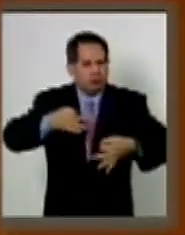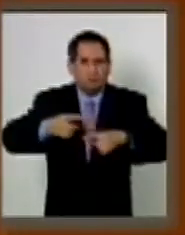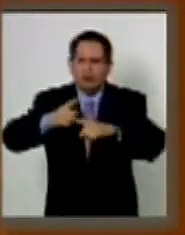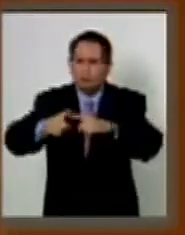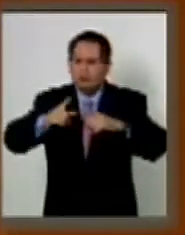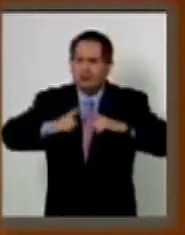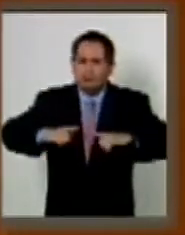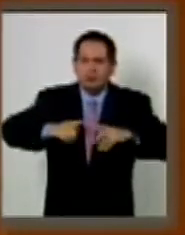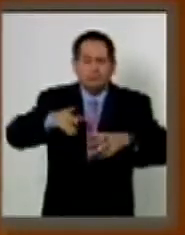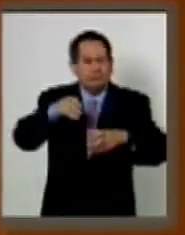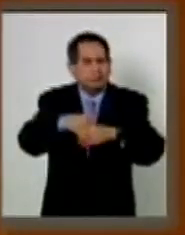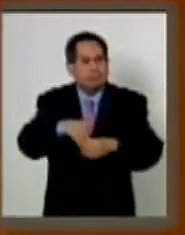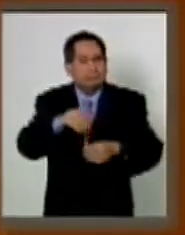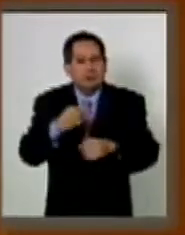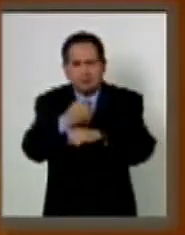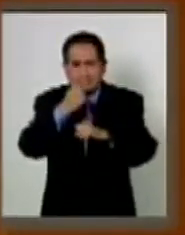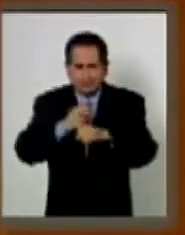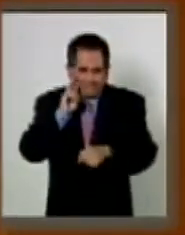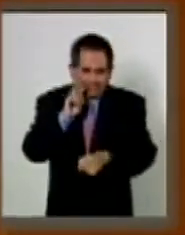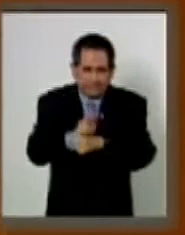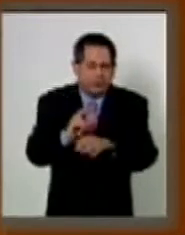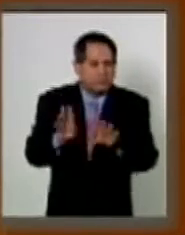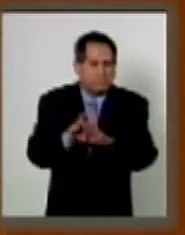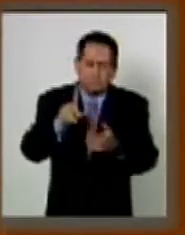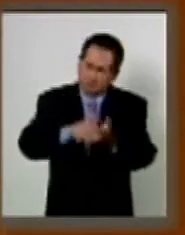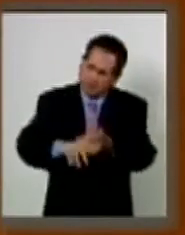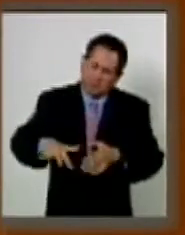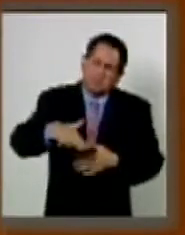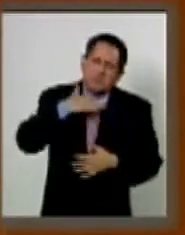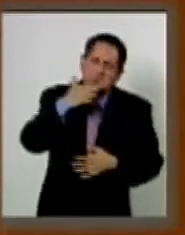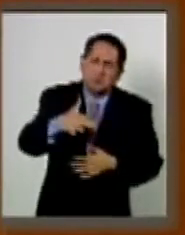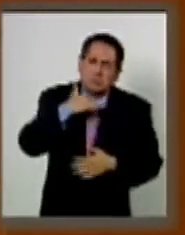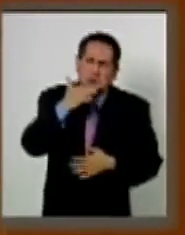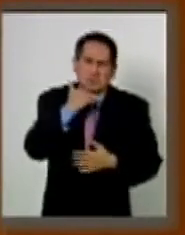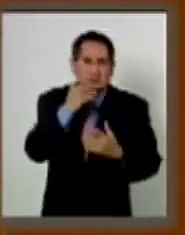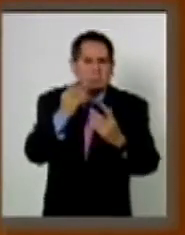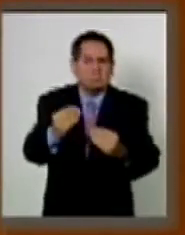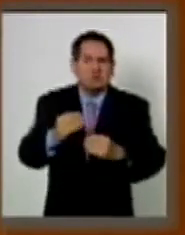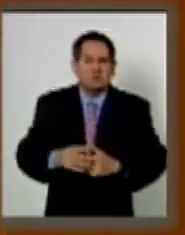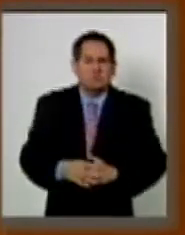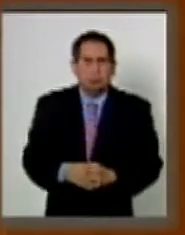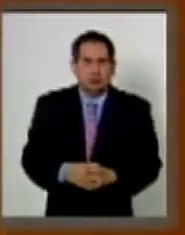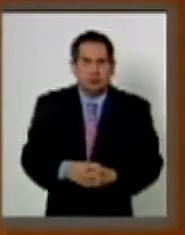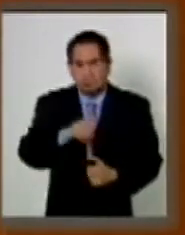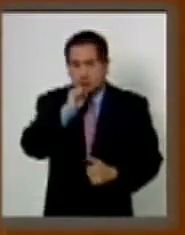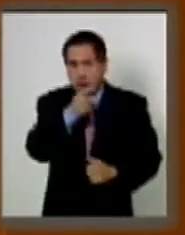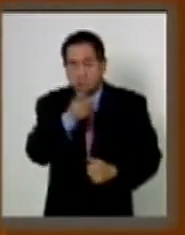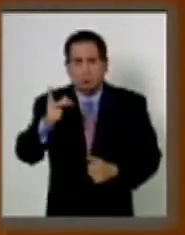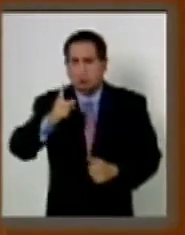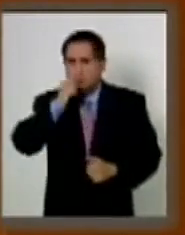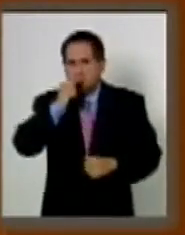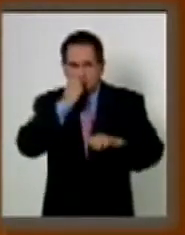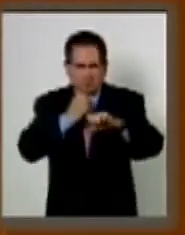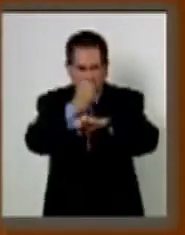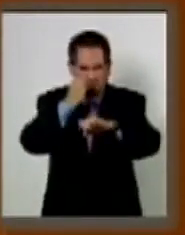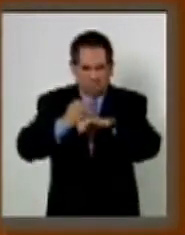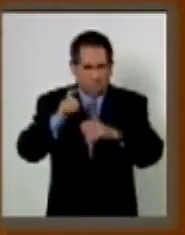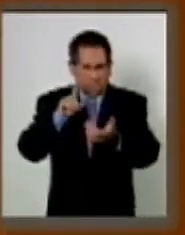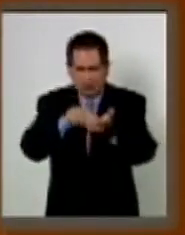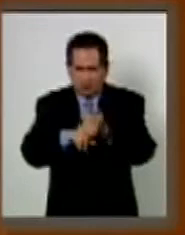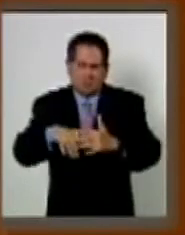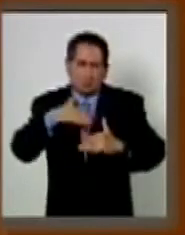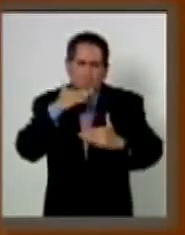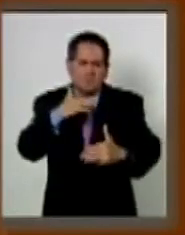estados, se darán cuenta de toda la corrupción que prevalece. Y las policías estatales metidas en la